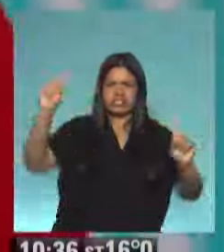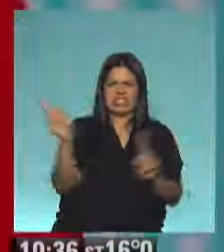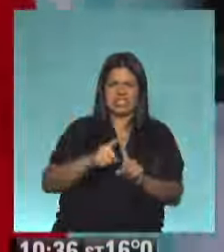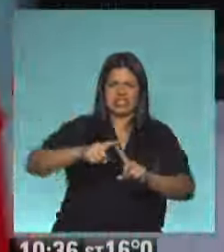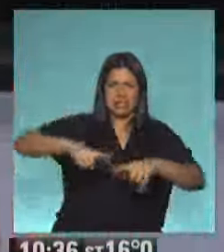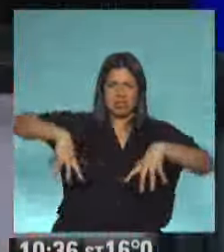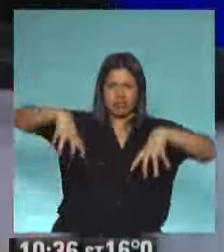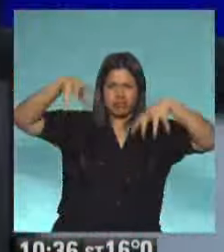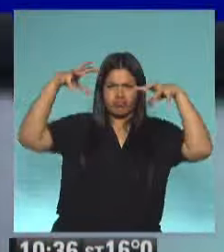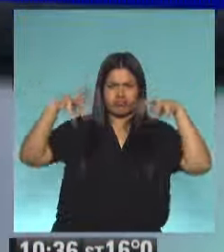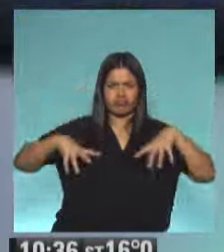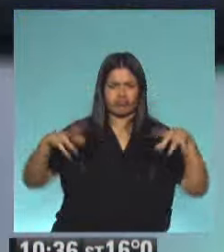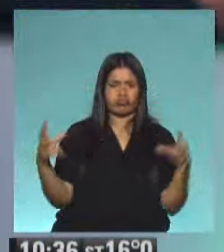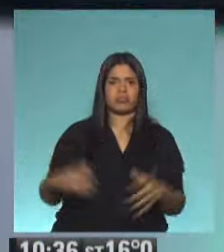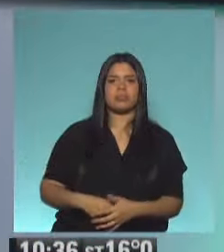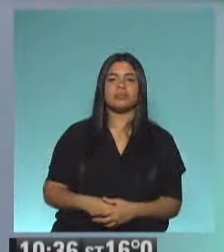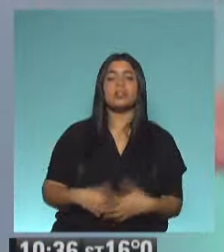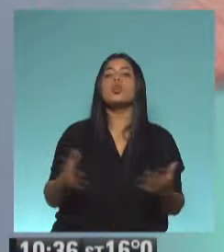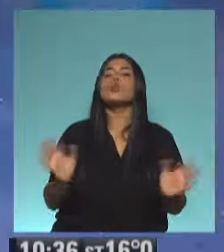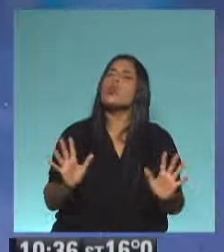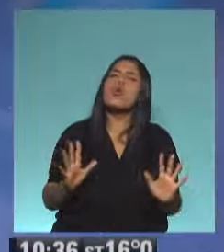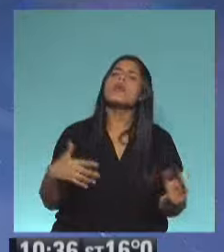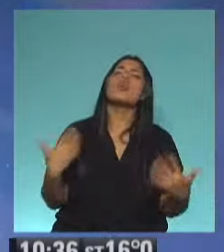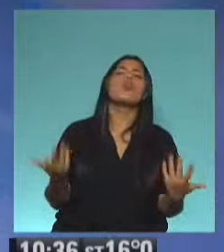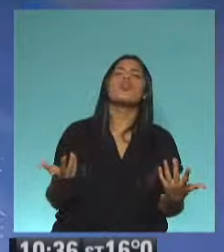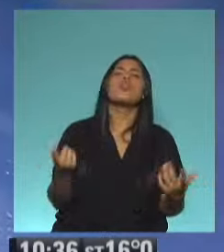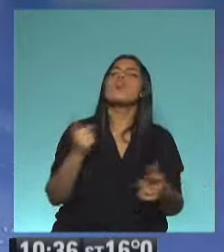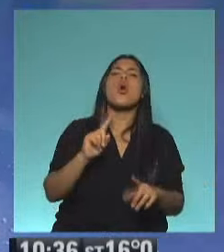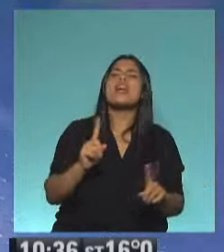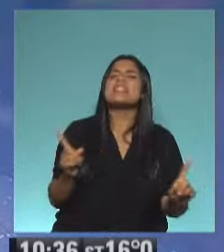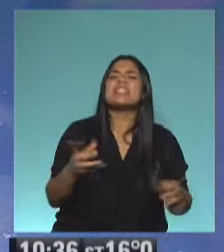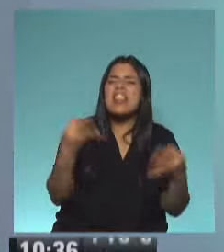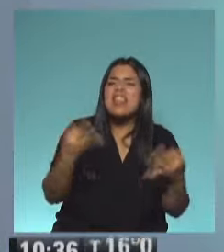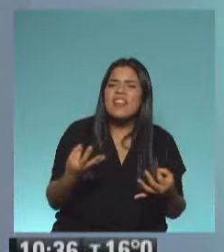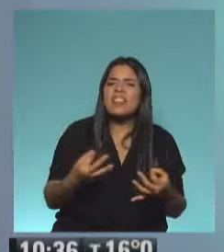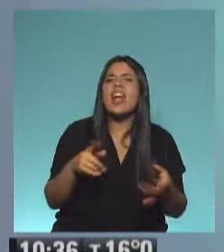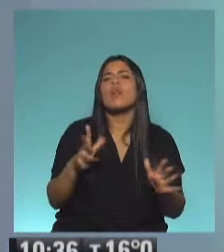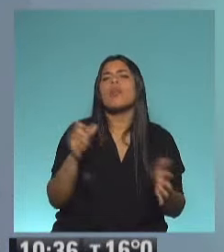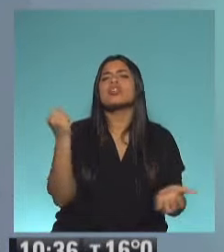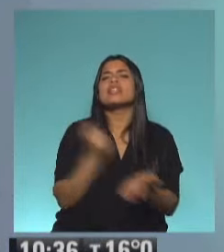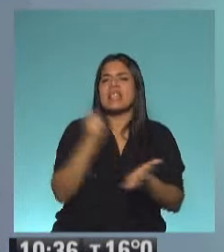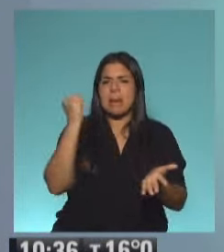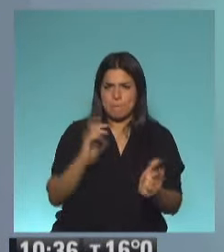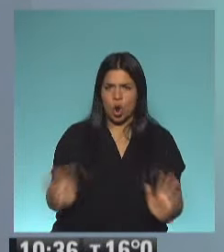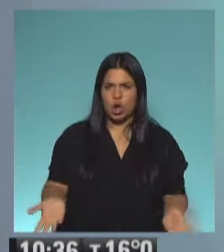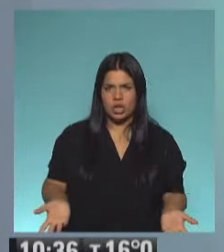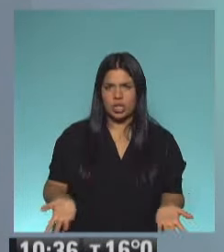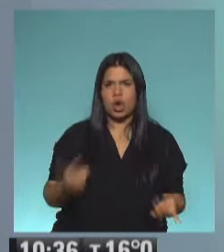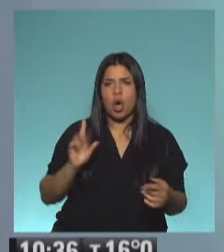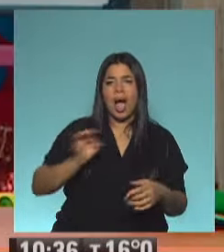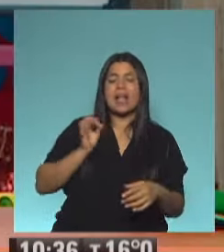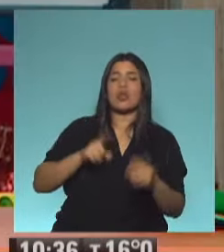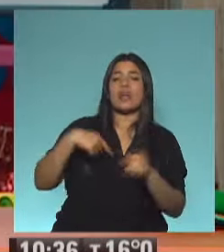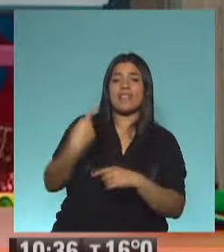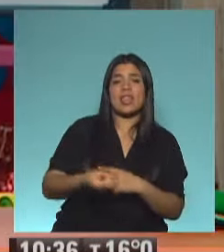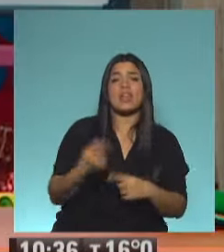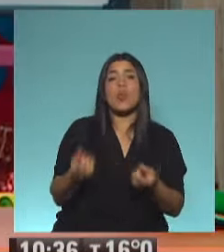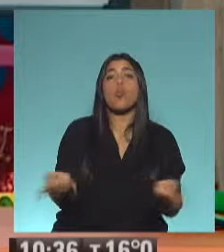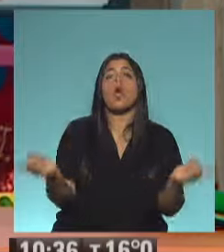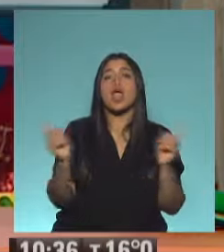sí, es... Vuelve, vuelve. Claro, vuelve el año que viene. Sí, lo queman y vuelve el año que viene. Es que cuando termina el carnaval, todo vuelve